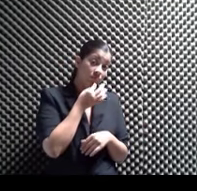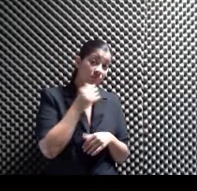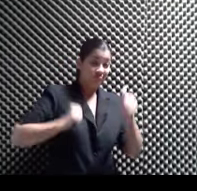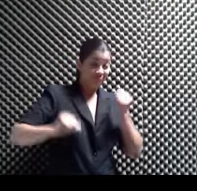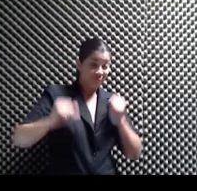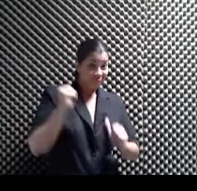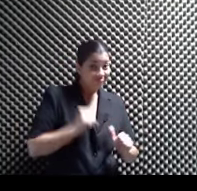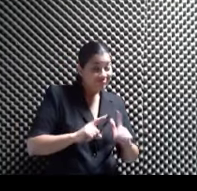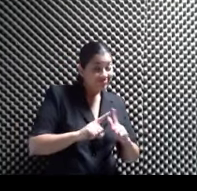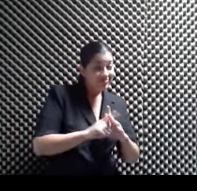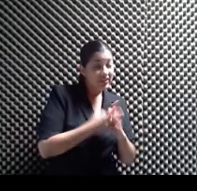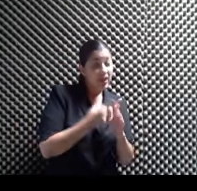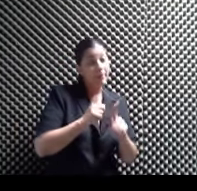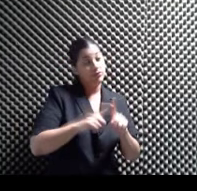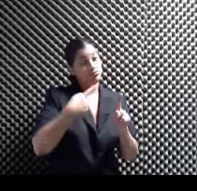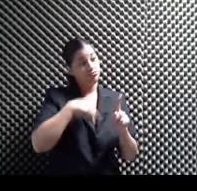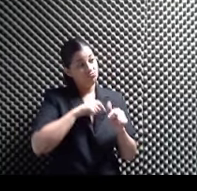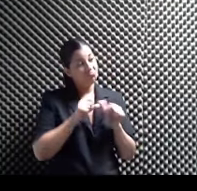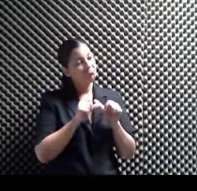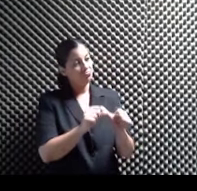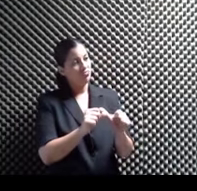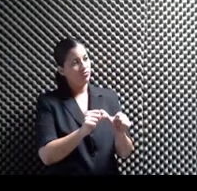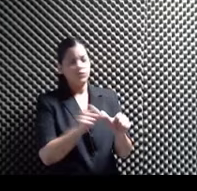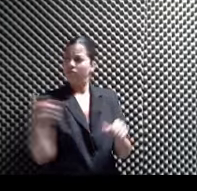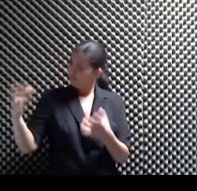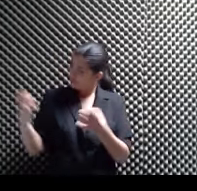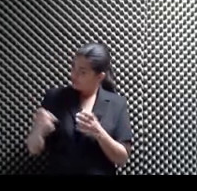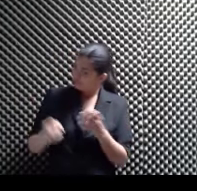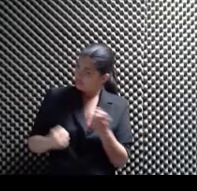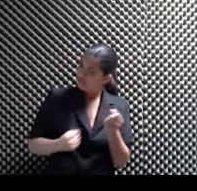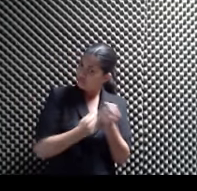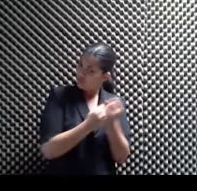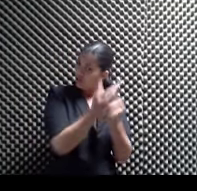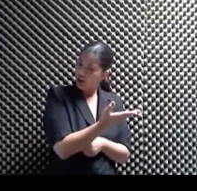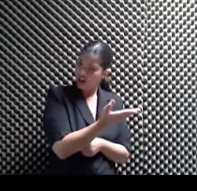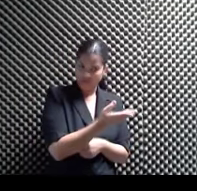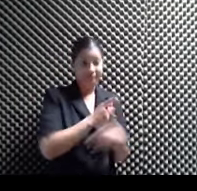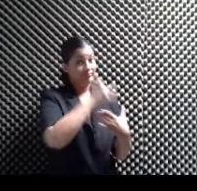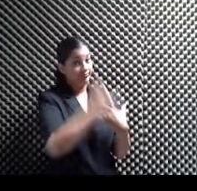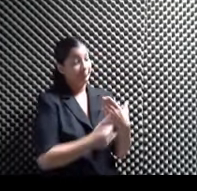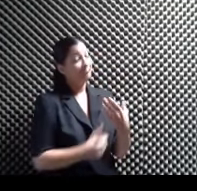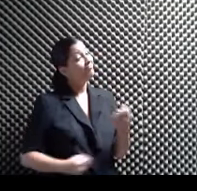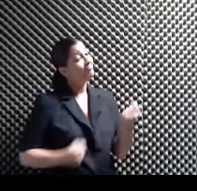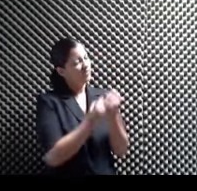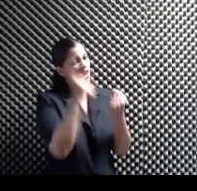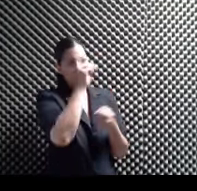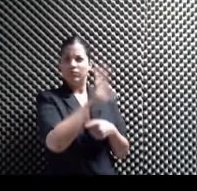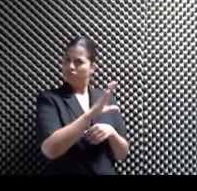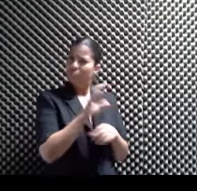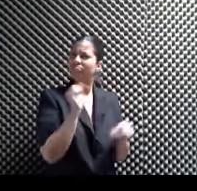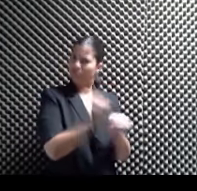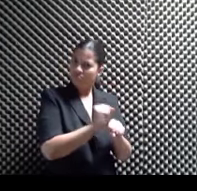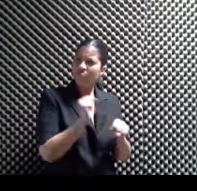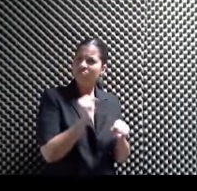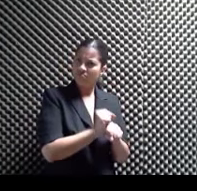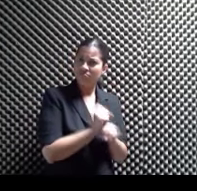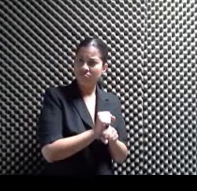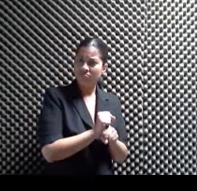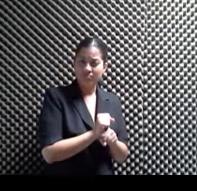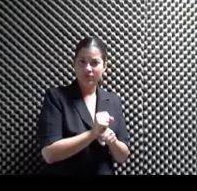continuar Si quiere demostrar El apoyo a la compañera Apoya el proyecto Porque va a ser bien Un esfuerzo sobrehumano Y allí va a estar Guandita Y tiene una pieza Bien